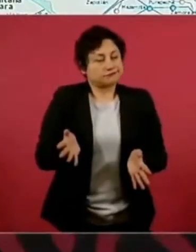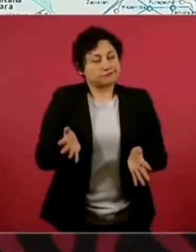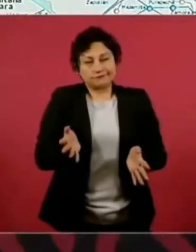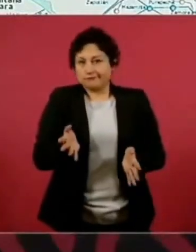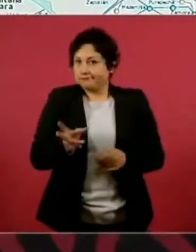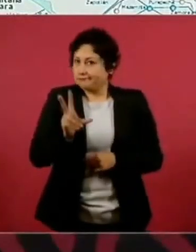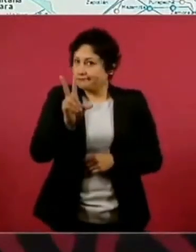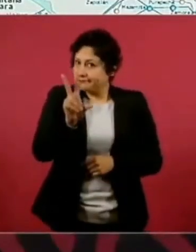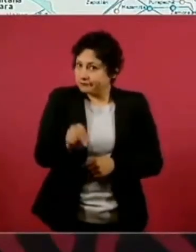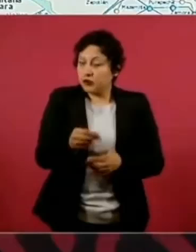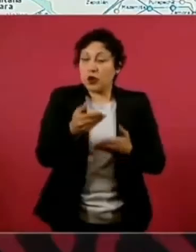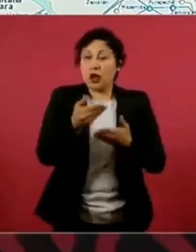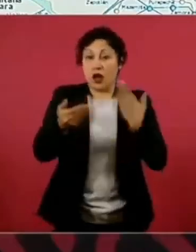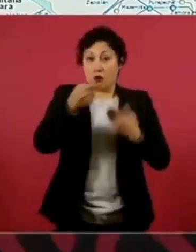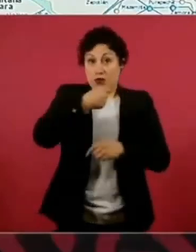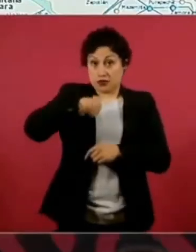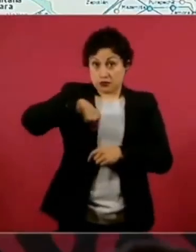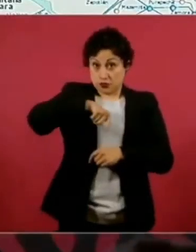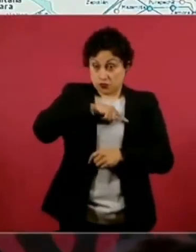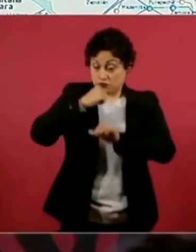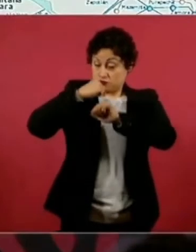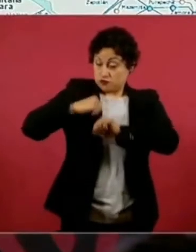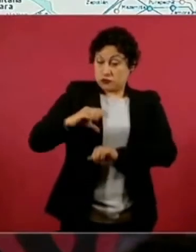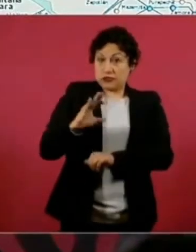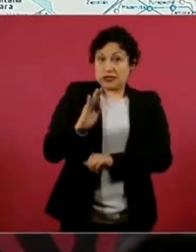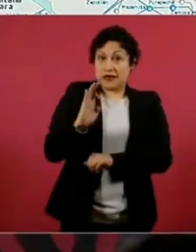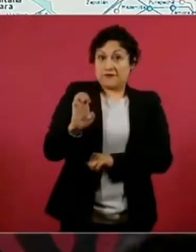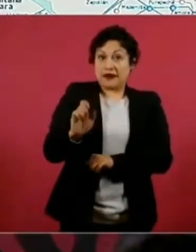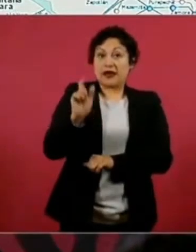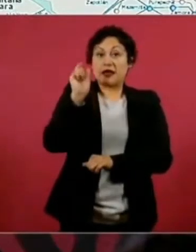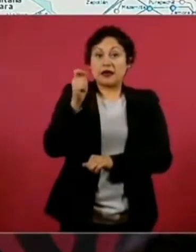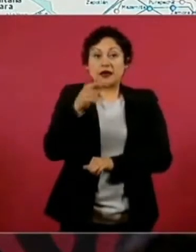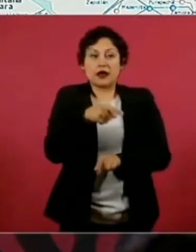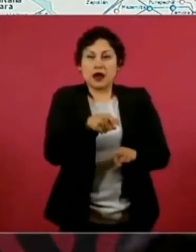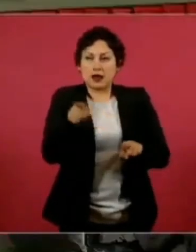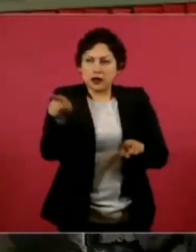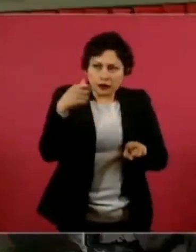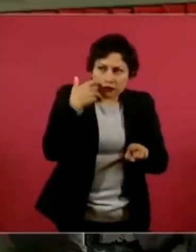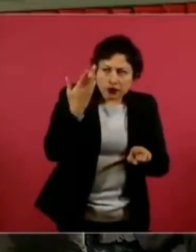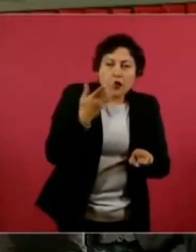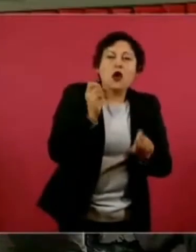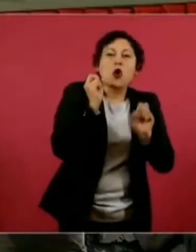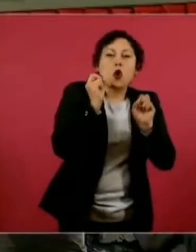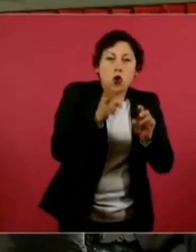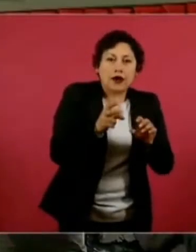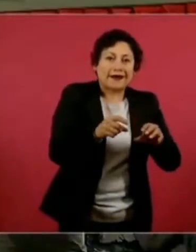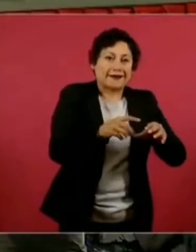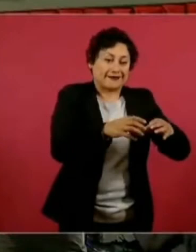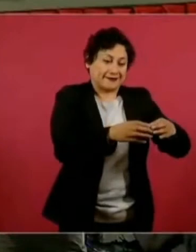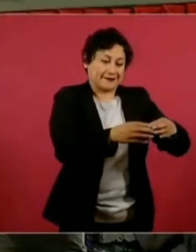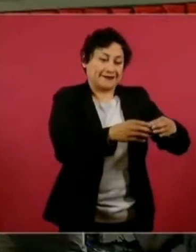considerar que al abrir una de las líneas, pues se tiene que mantener la continuidad y confiabilidad del